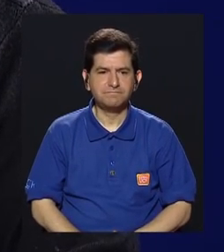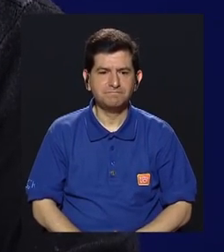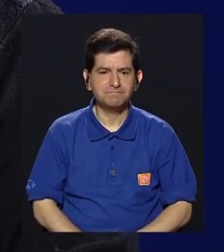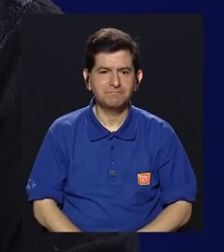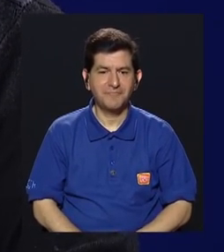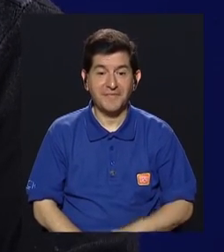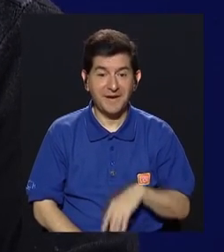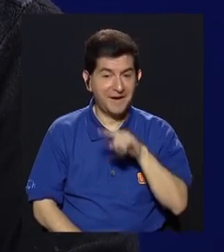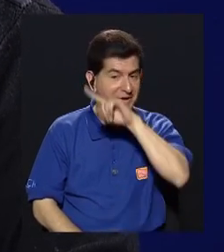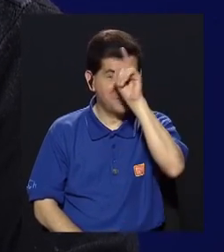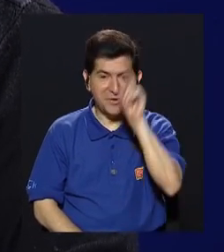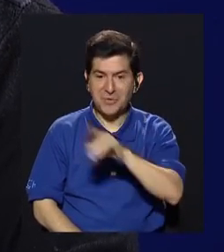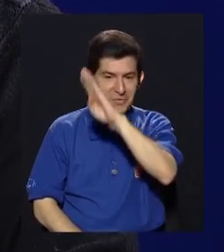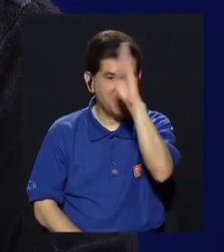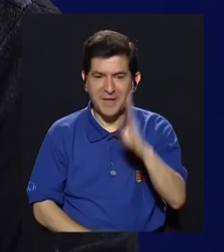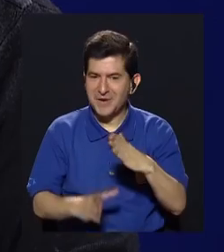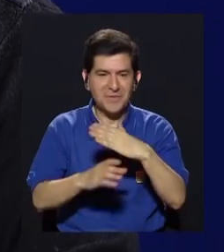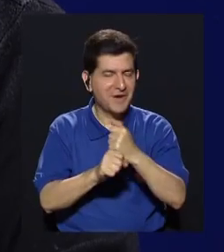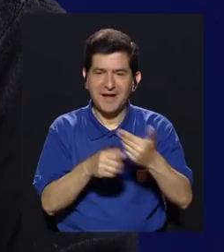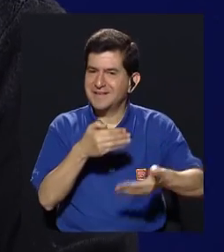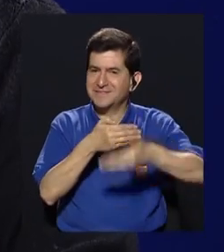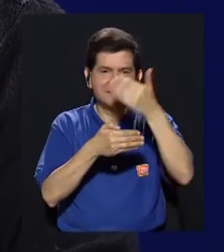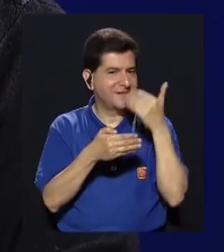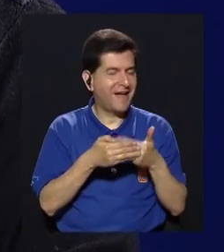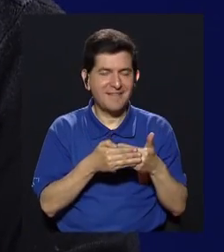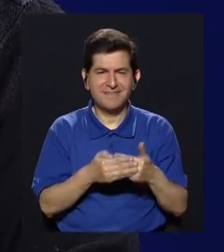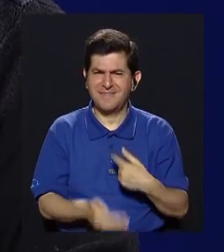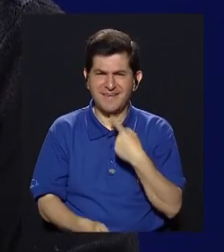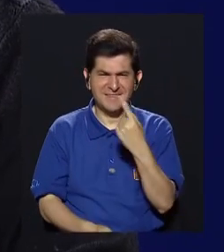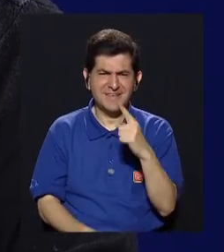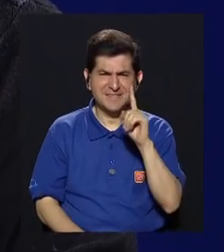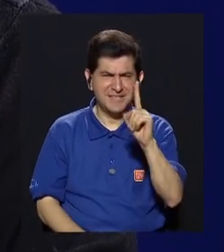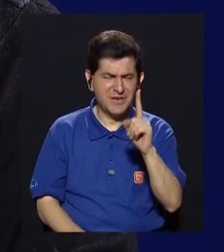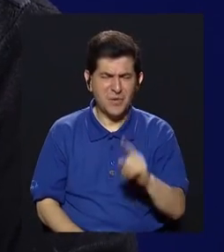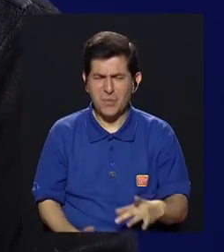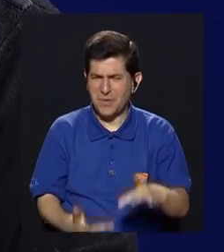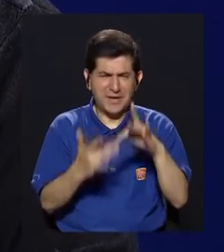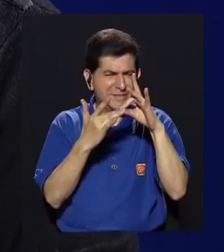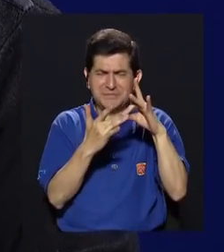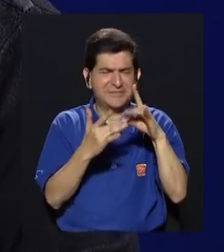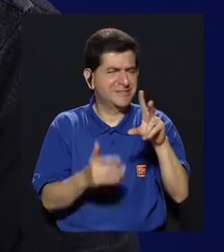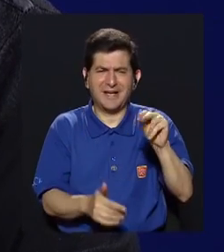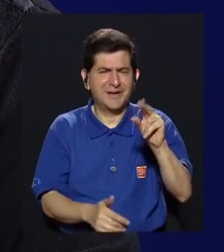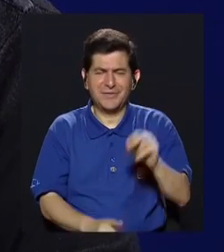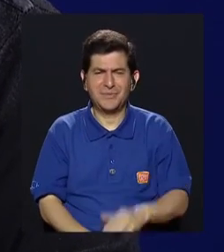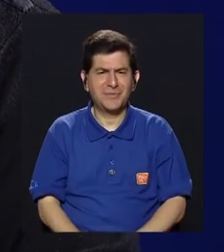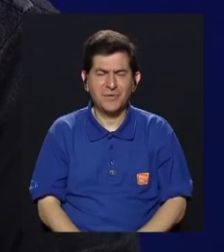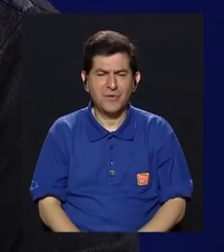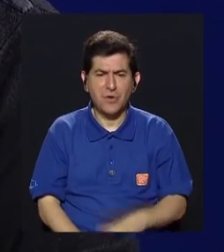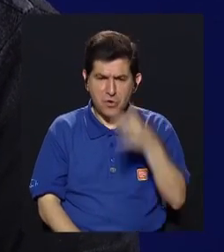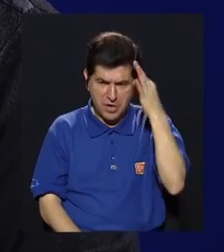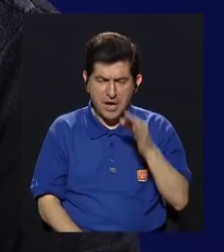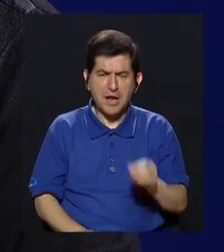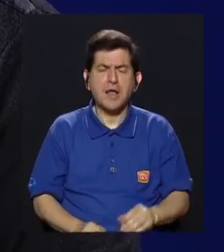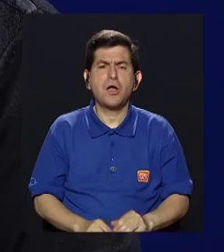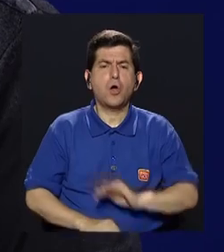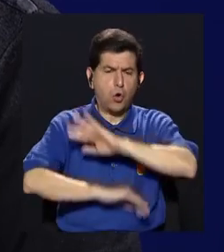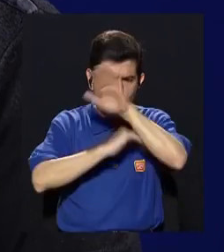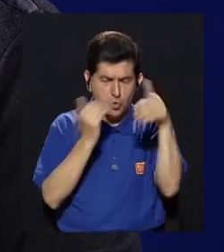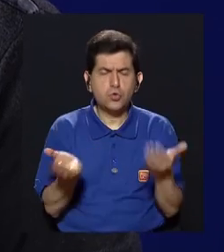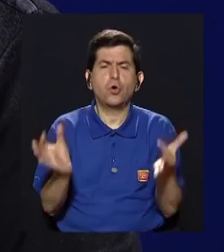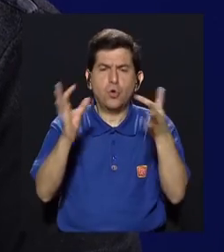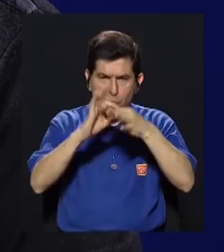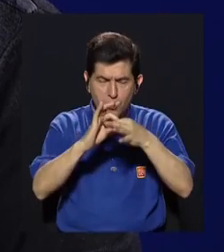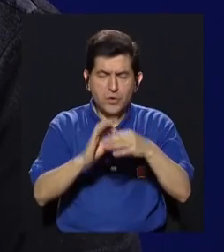nunca me han preguntado eso no podría decir que hay una sobre otra pienso que fue el conjunto con el coro